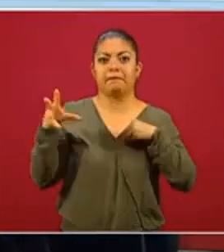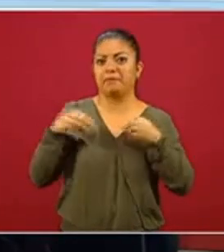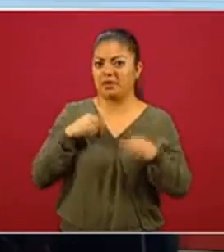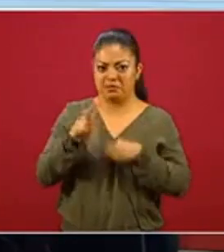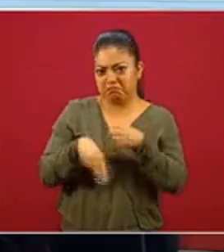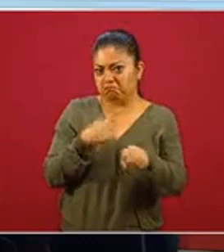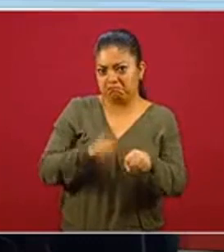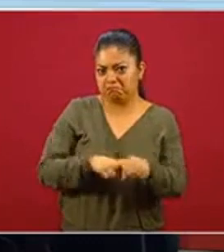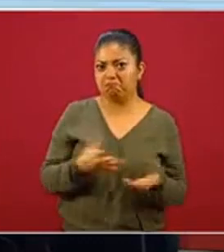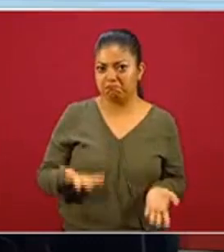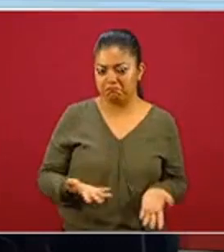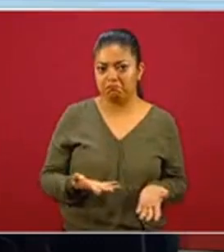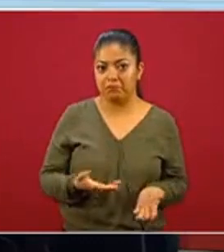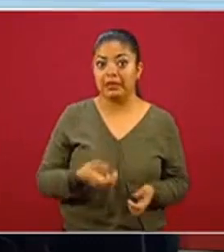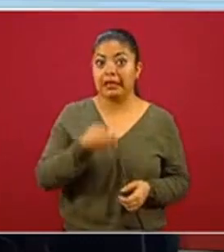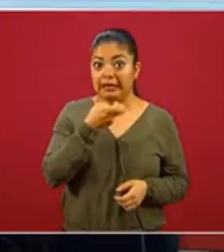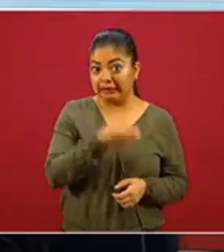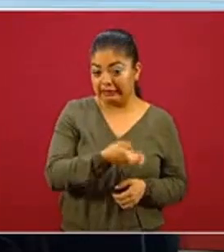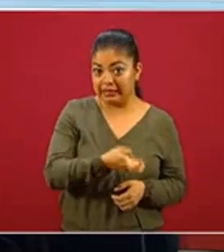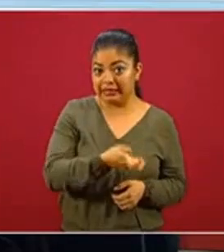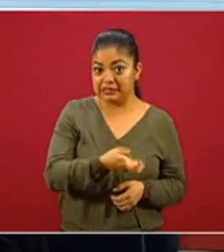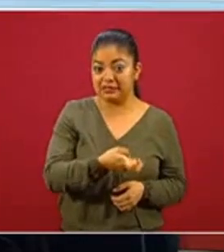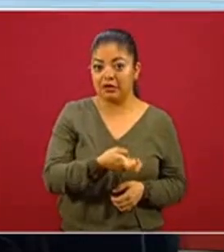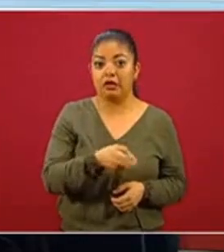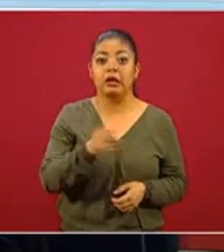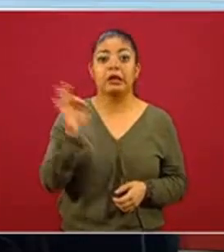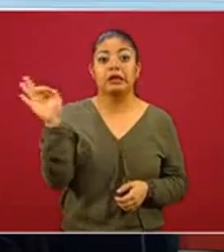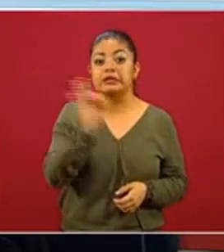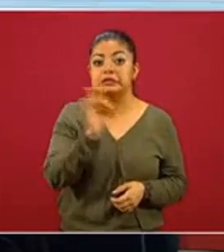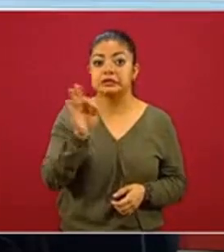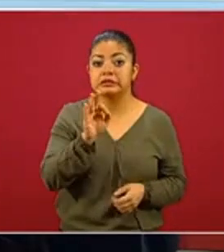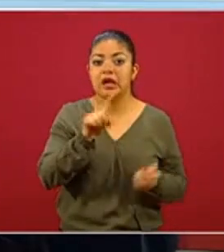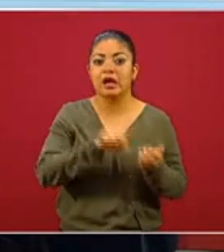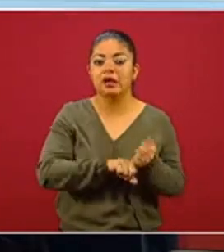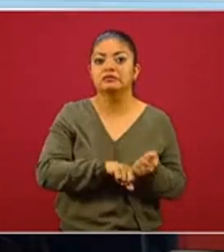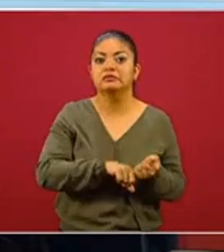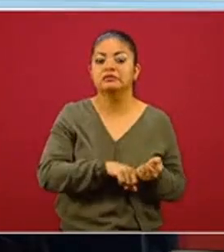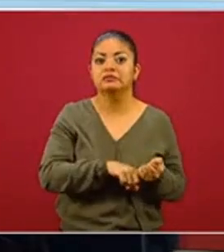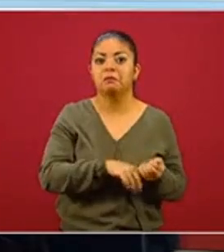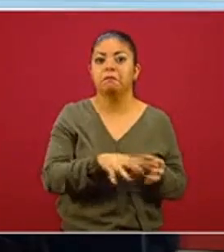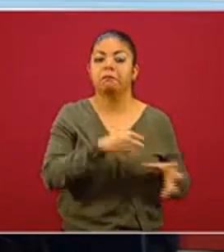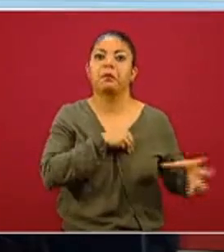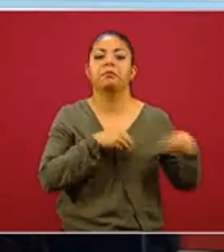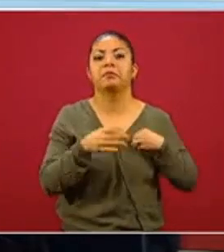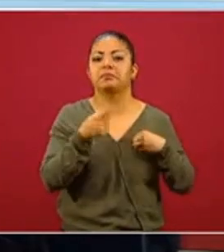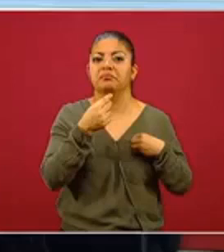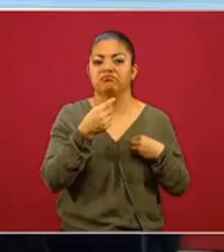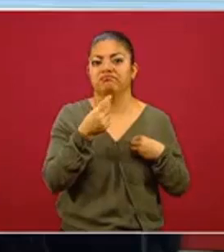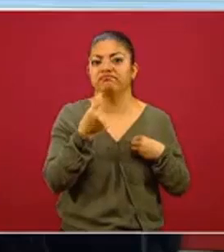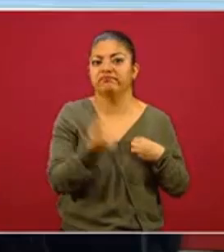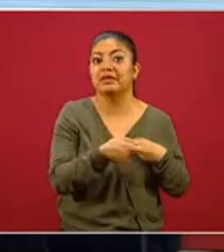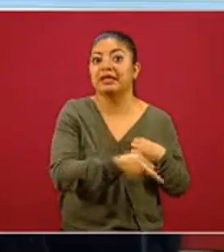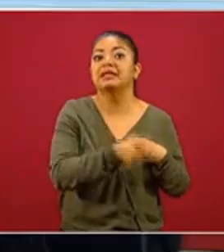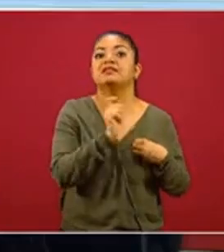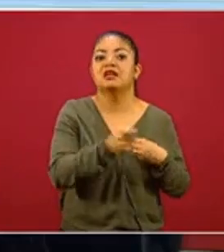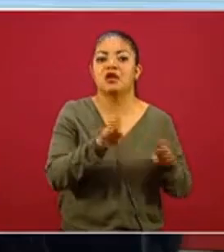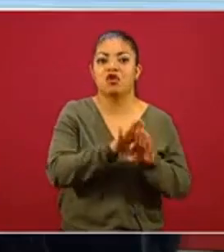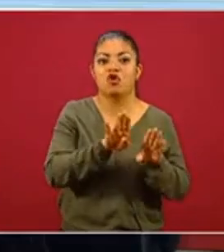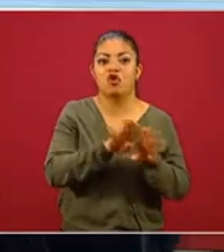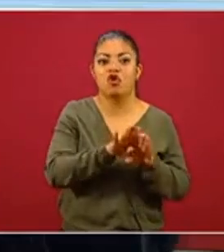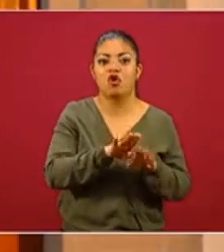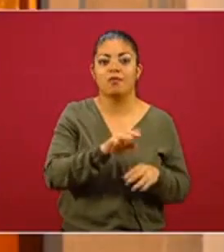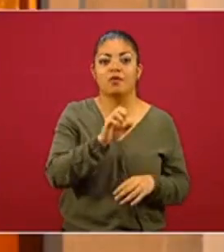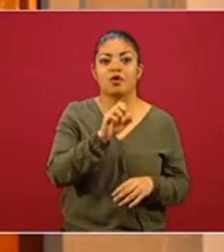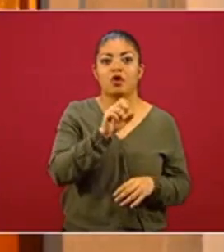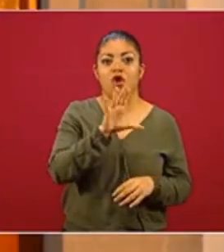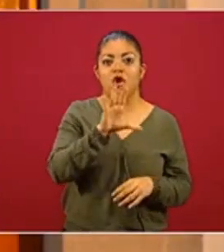Entonces, posiblemente esta competencia entre los patógenos pues sea un nicho competitivo entre el